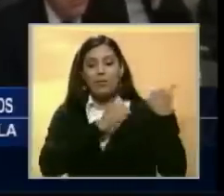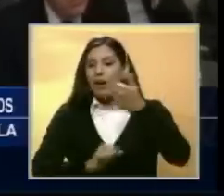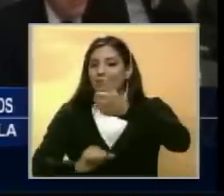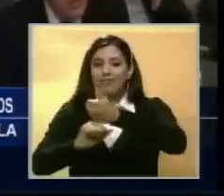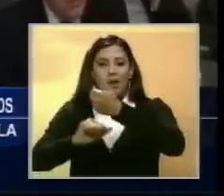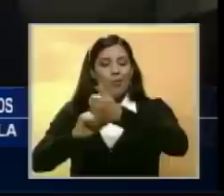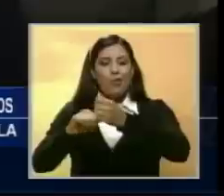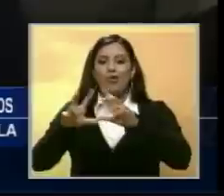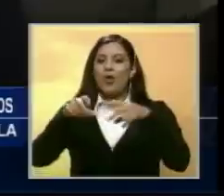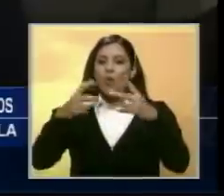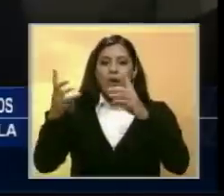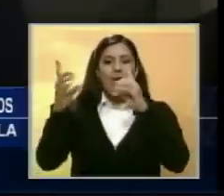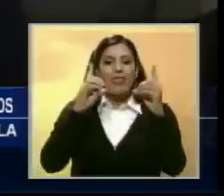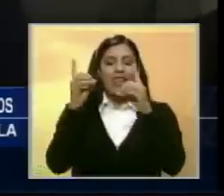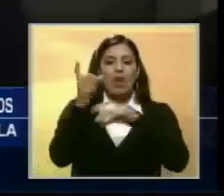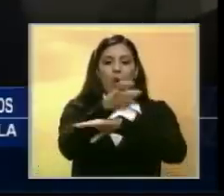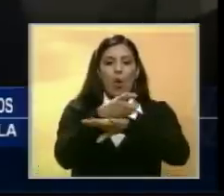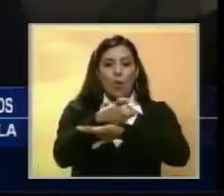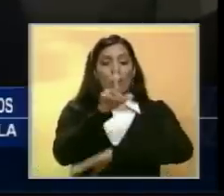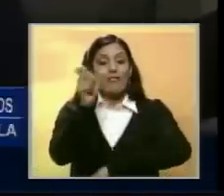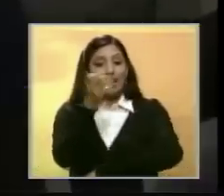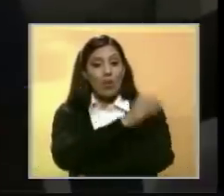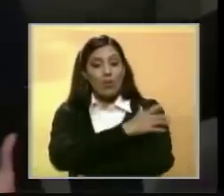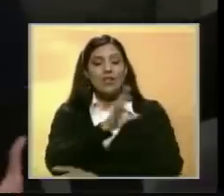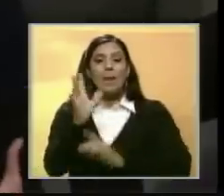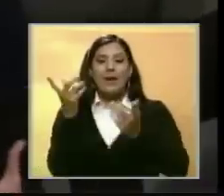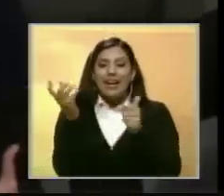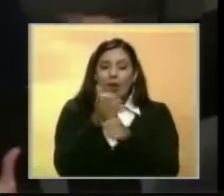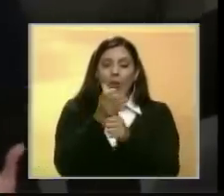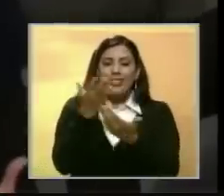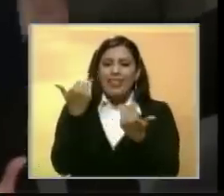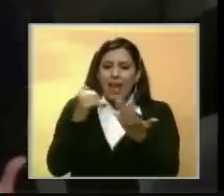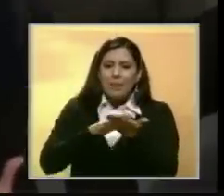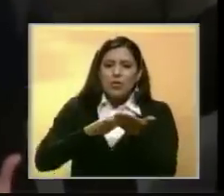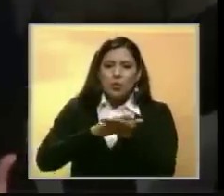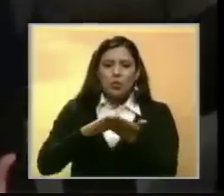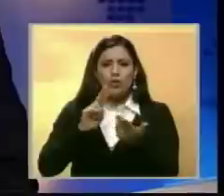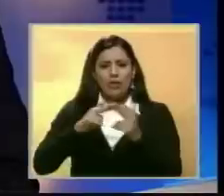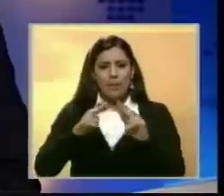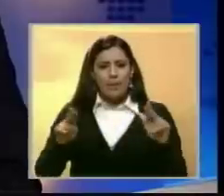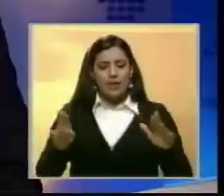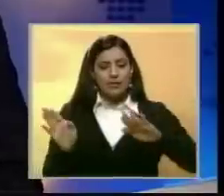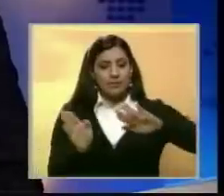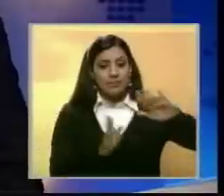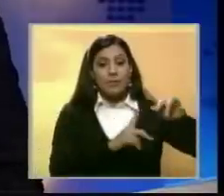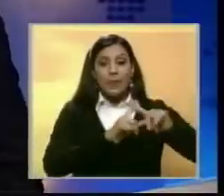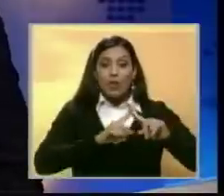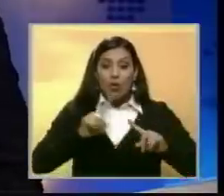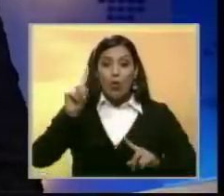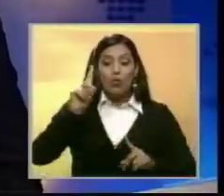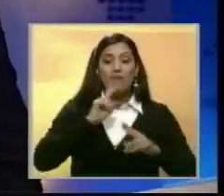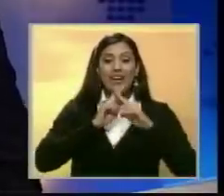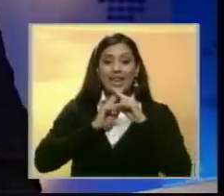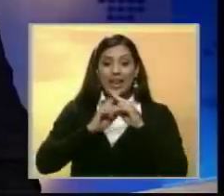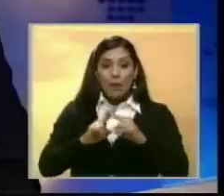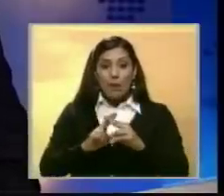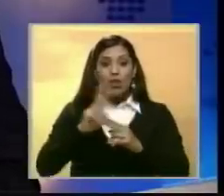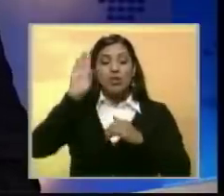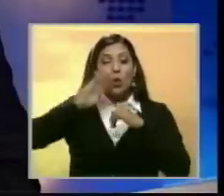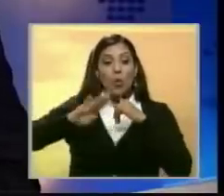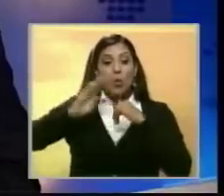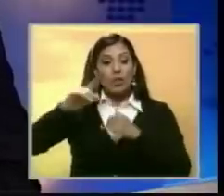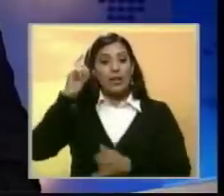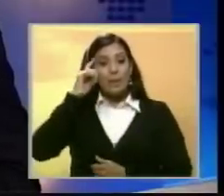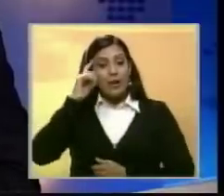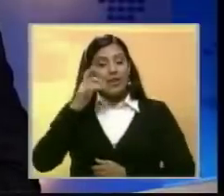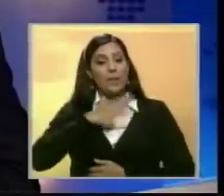de las conversaciones entre gobierno y oposición para encontrar soluciones pacíficas. Y tras los resultados de la última jornada